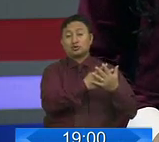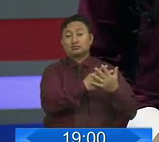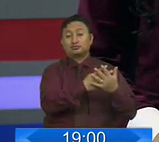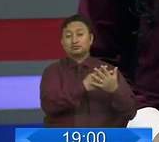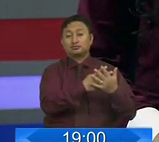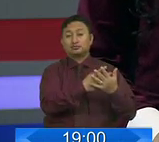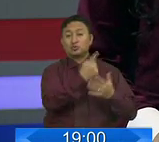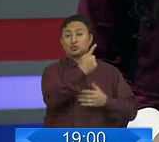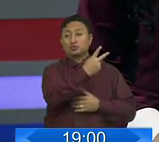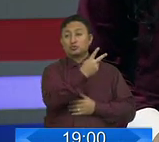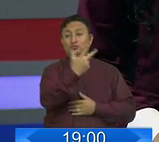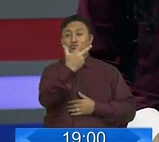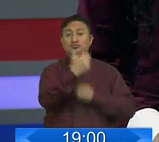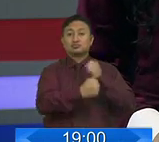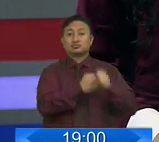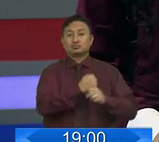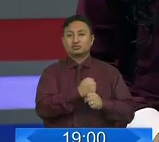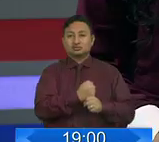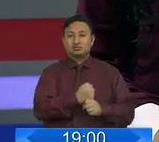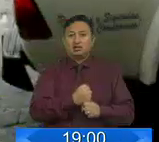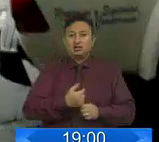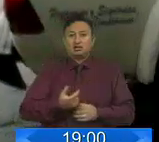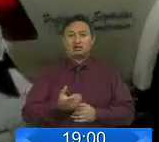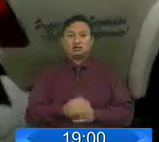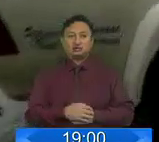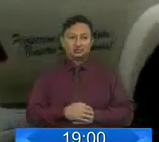de 1 a 3 años.